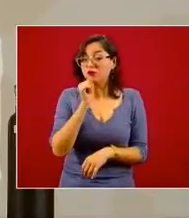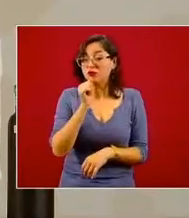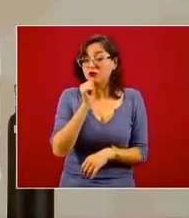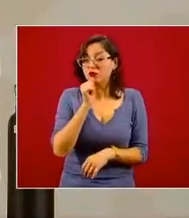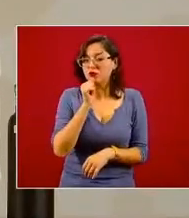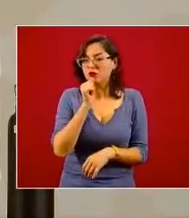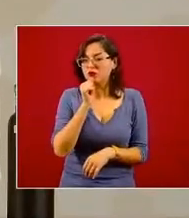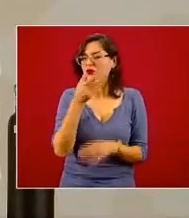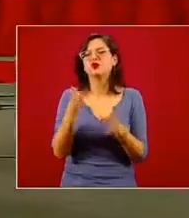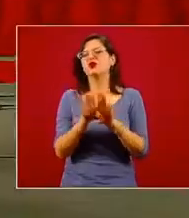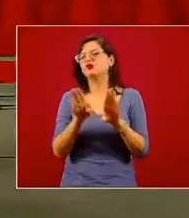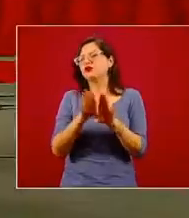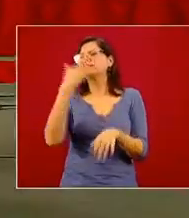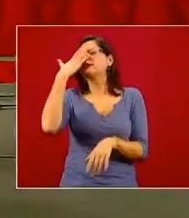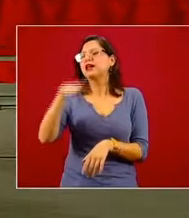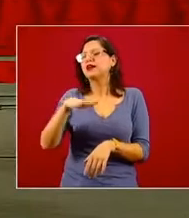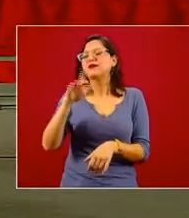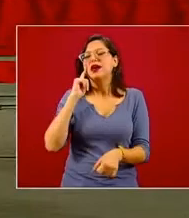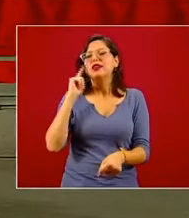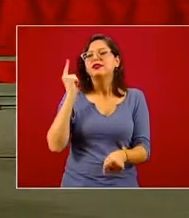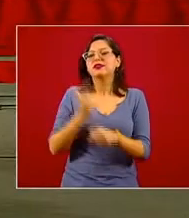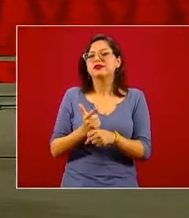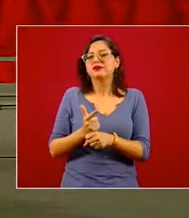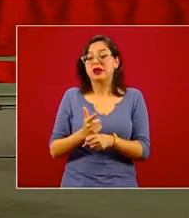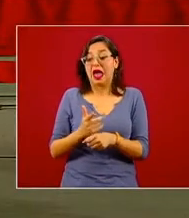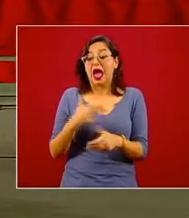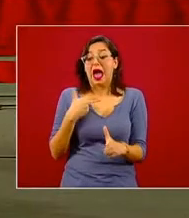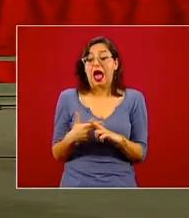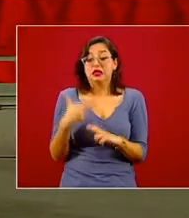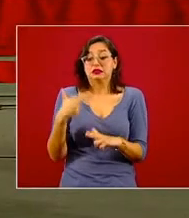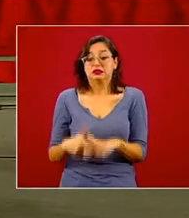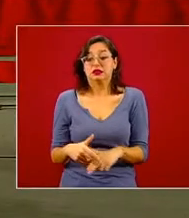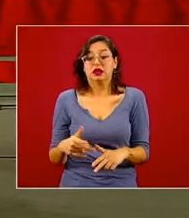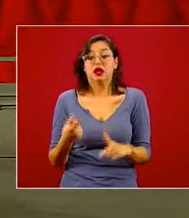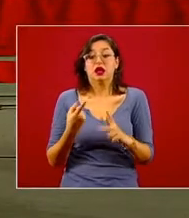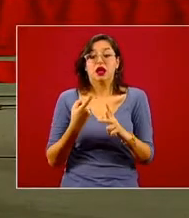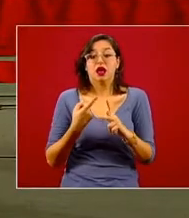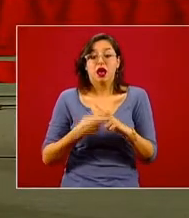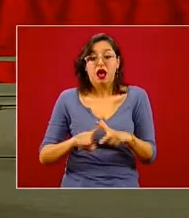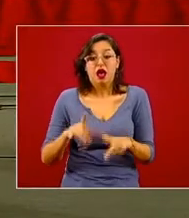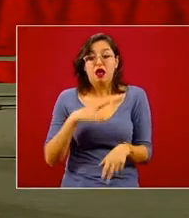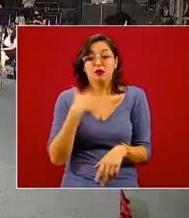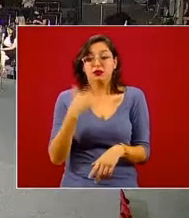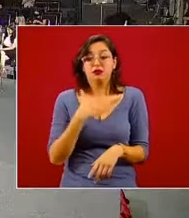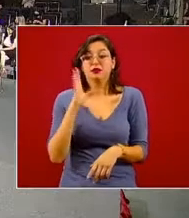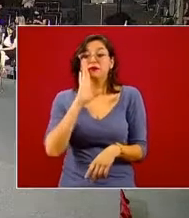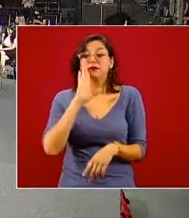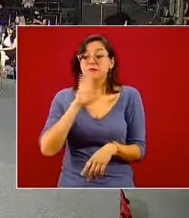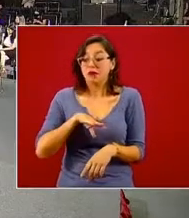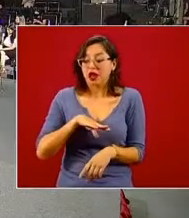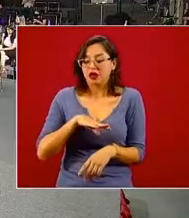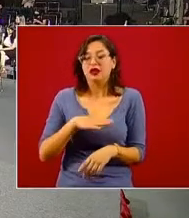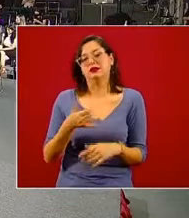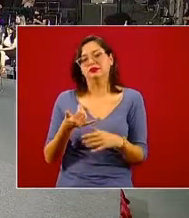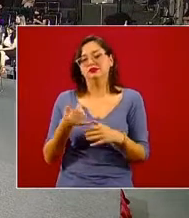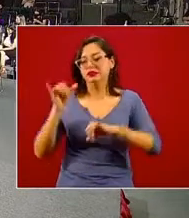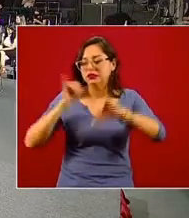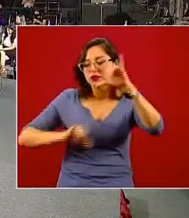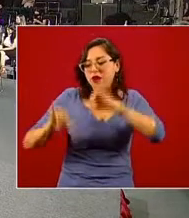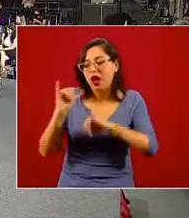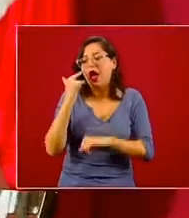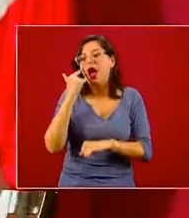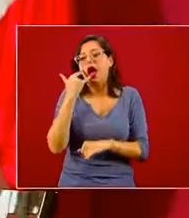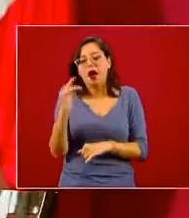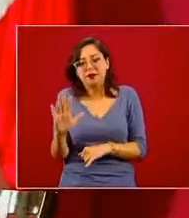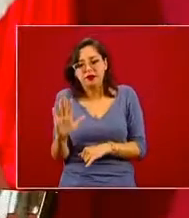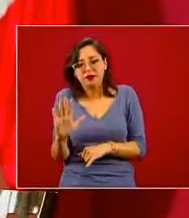to la have prueba lab más tests que después de que before presentó los síntomas. symptoms Y en segundo presented, lugar, permítame, en segundo I lugar, mean, if